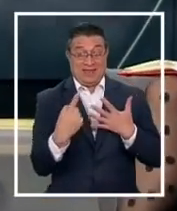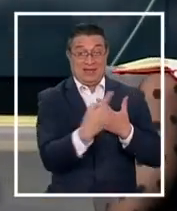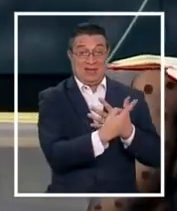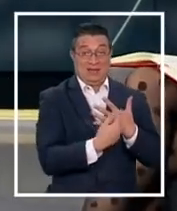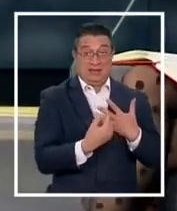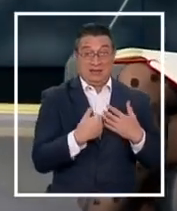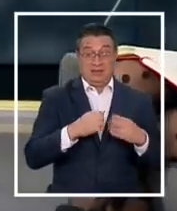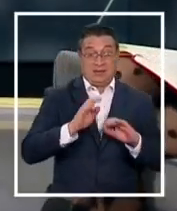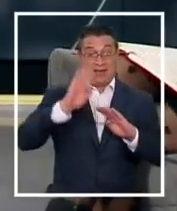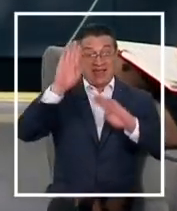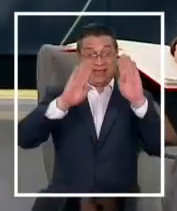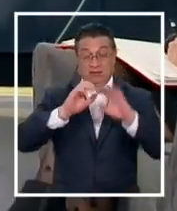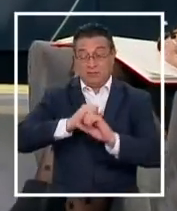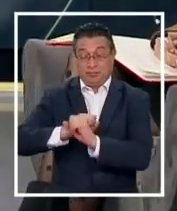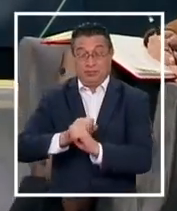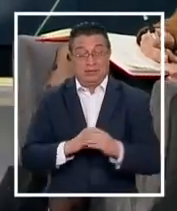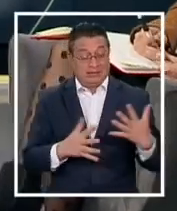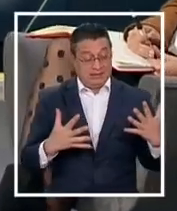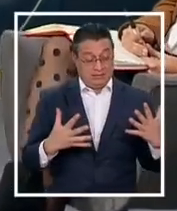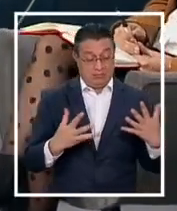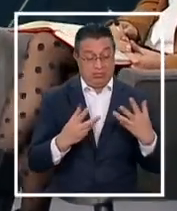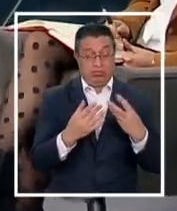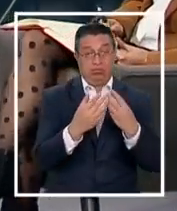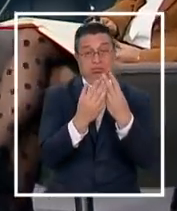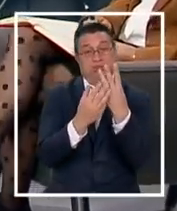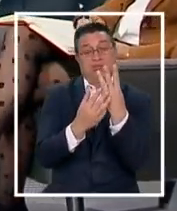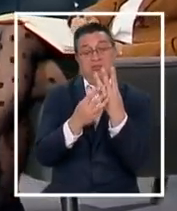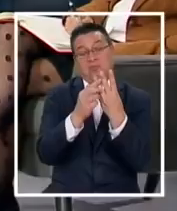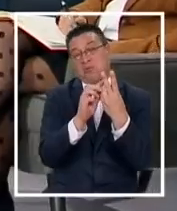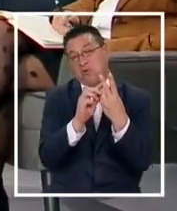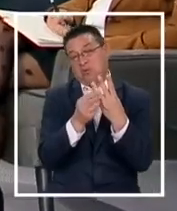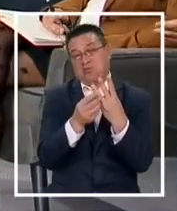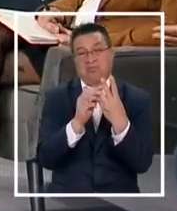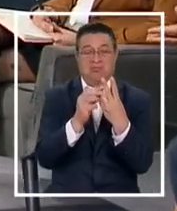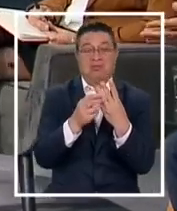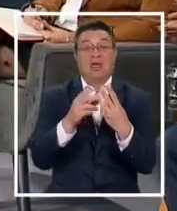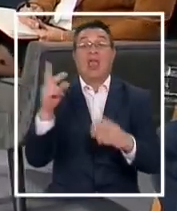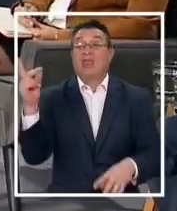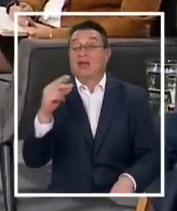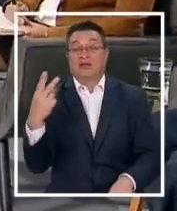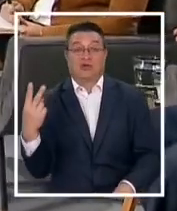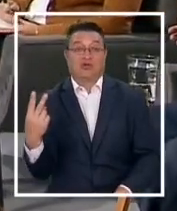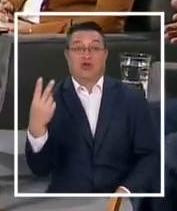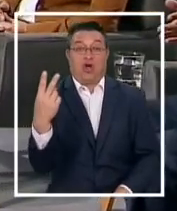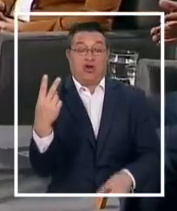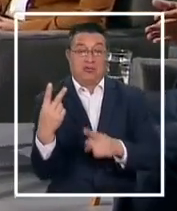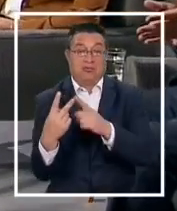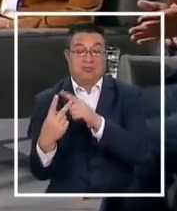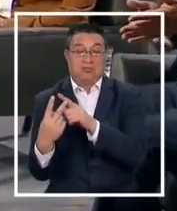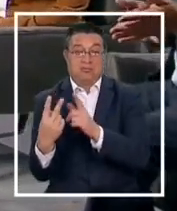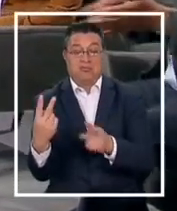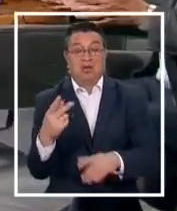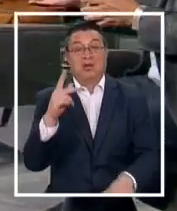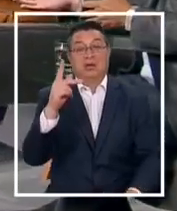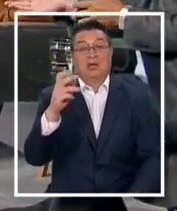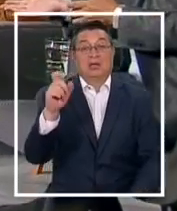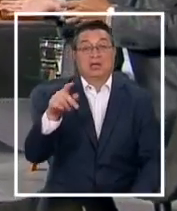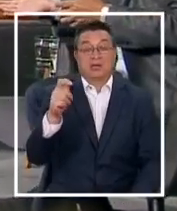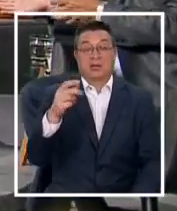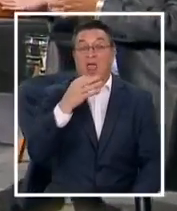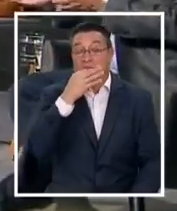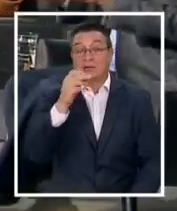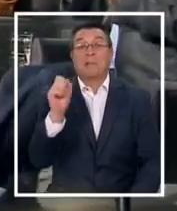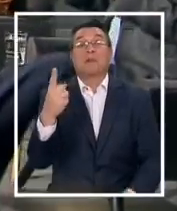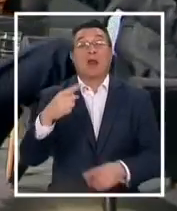oposición, van a llegar 2 o 3. Claro. Y la derecha va a llegar con 2. Hoy día subimos con Kast, que va a la primera